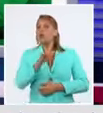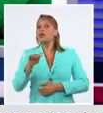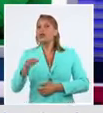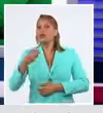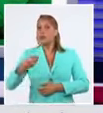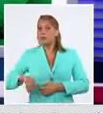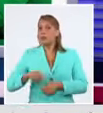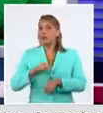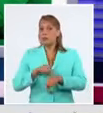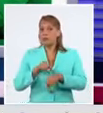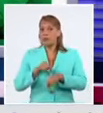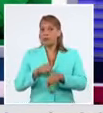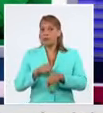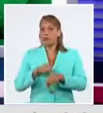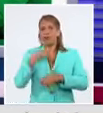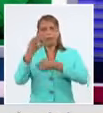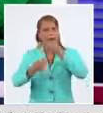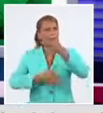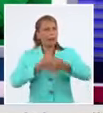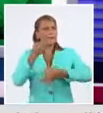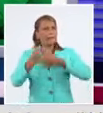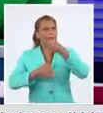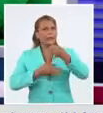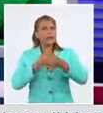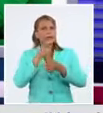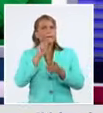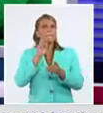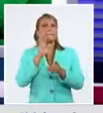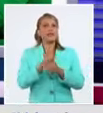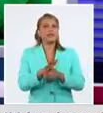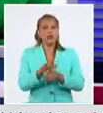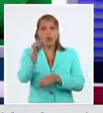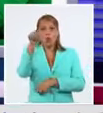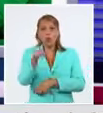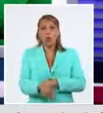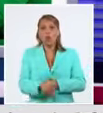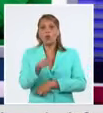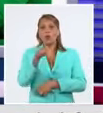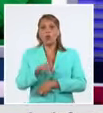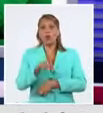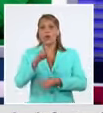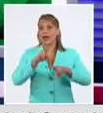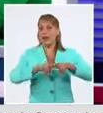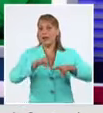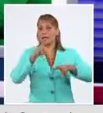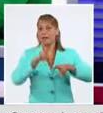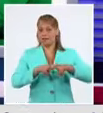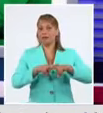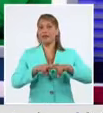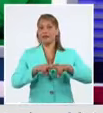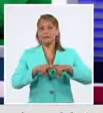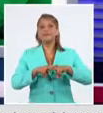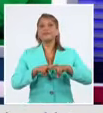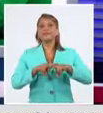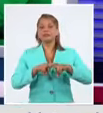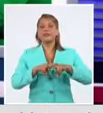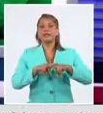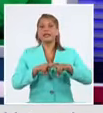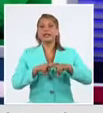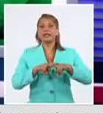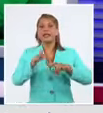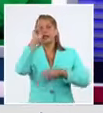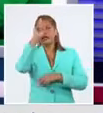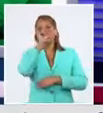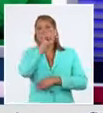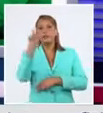paso la ocasión para comentar que se inició o se inicia hoy en La Habana, específicamente en el Hospital Capitalino